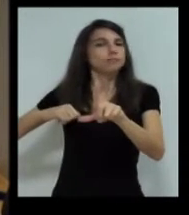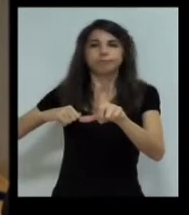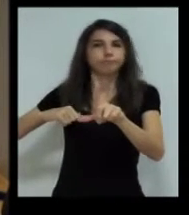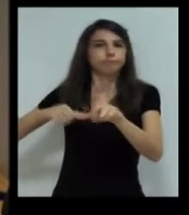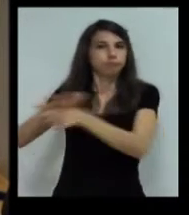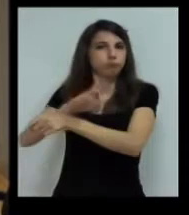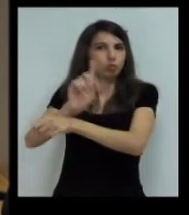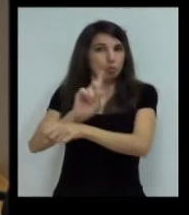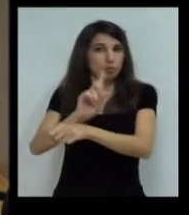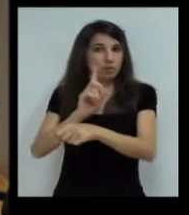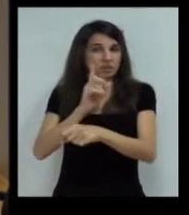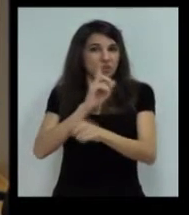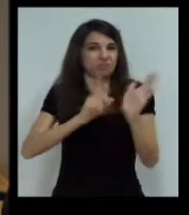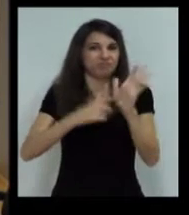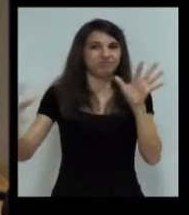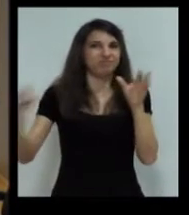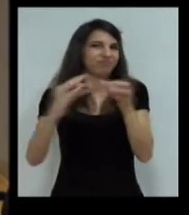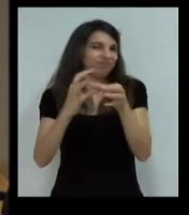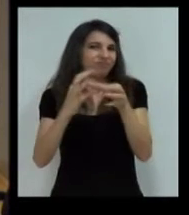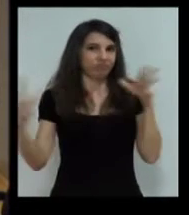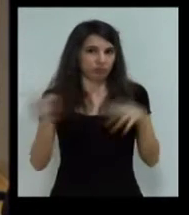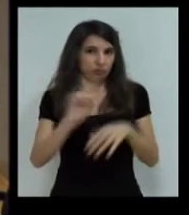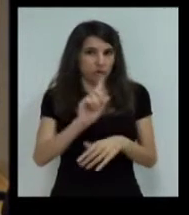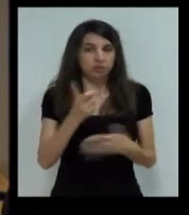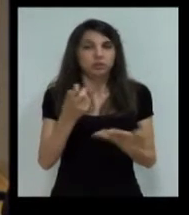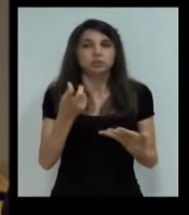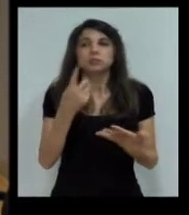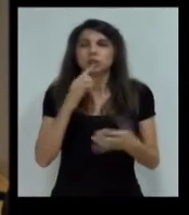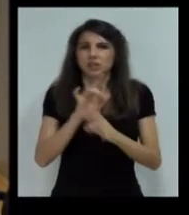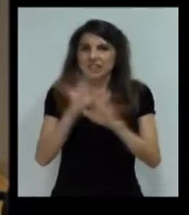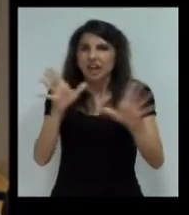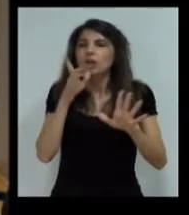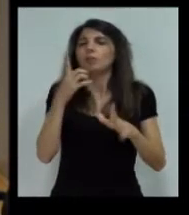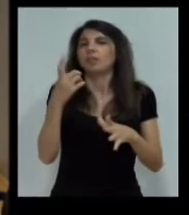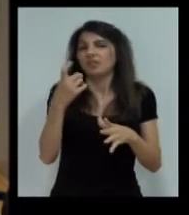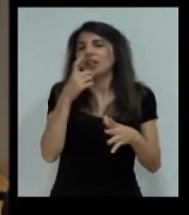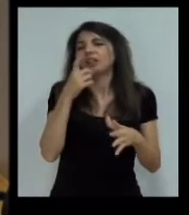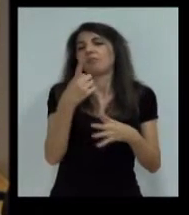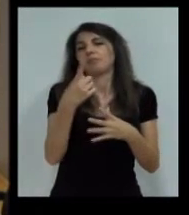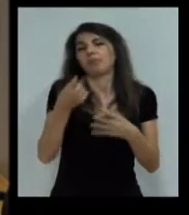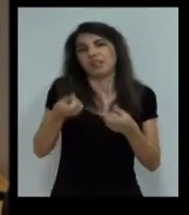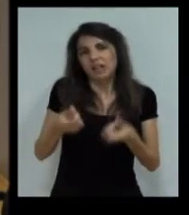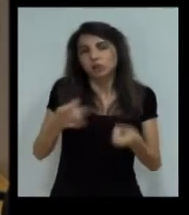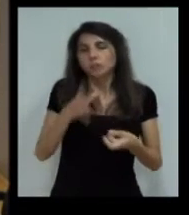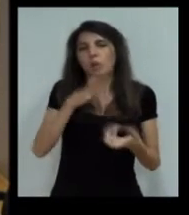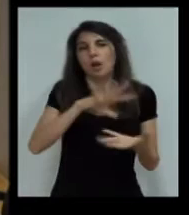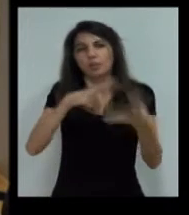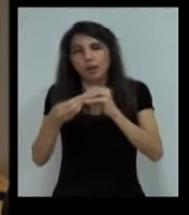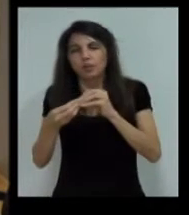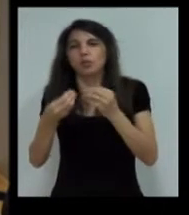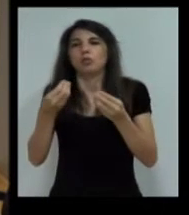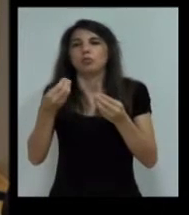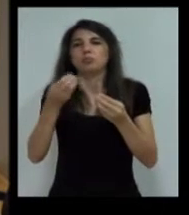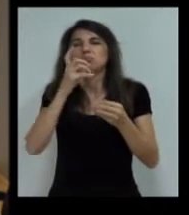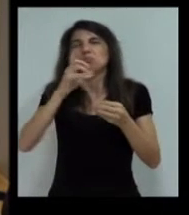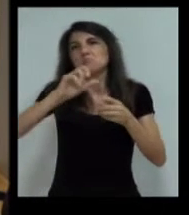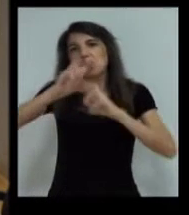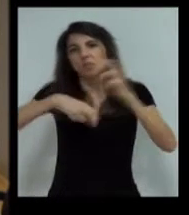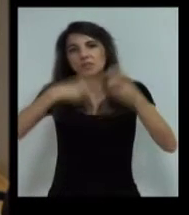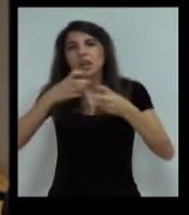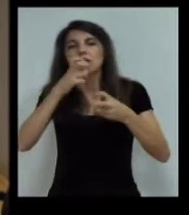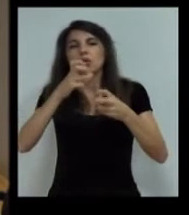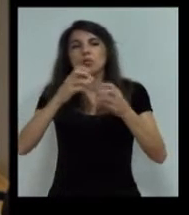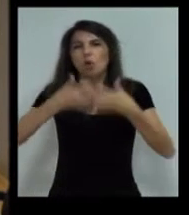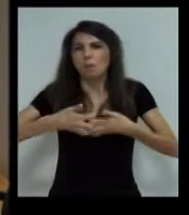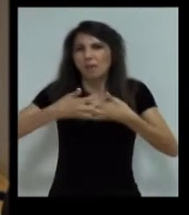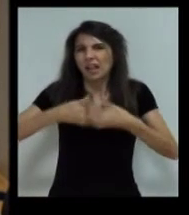los costes técnicos que eso tiene, porque es verdad que eso implica adaptación de descodificadores, modificación de la operativa de